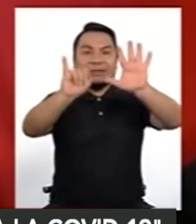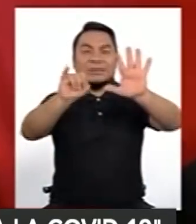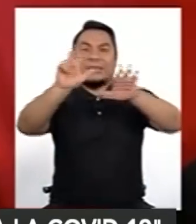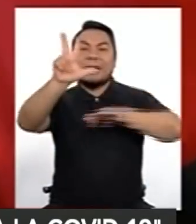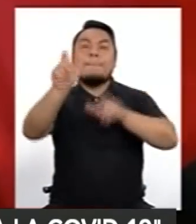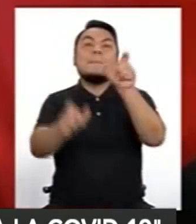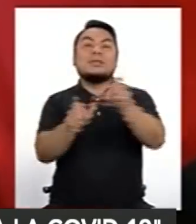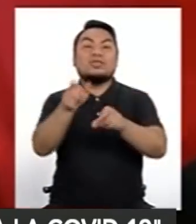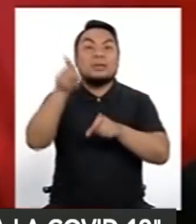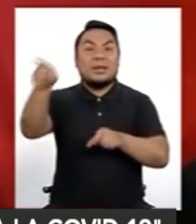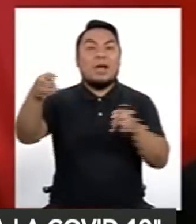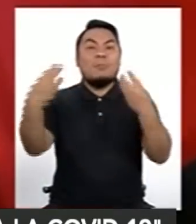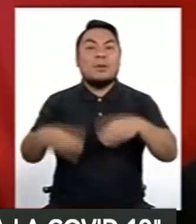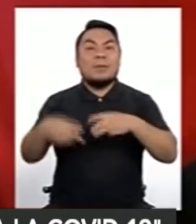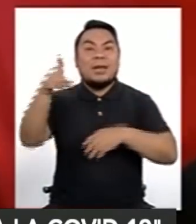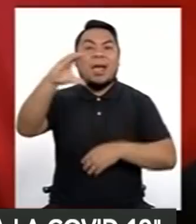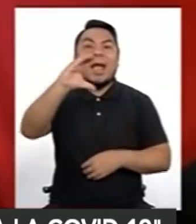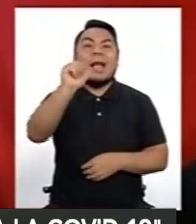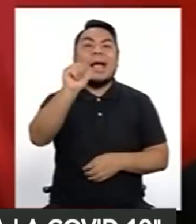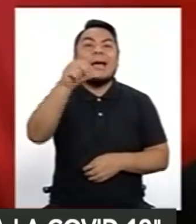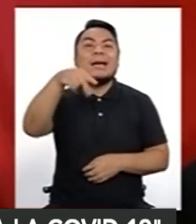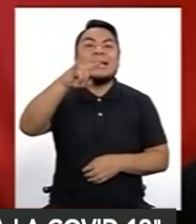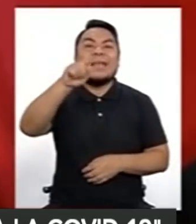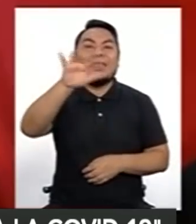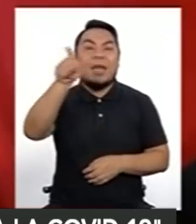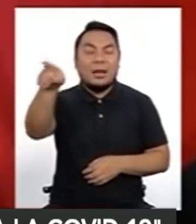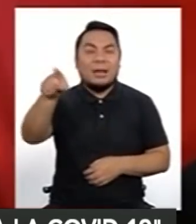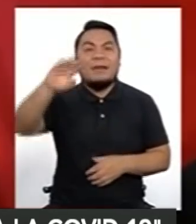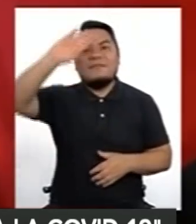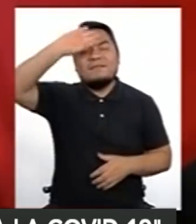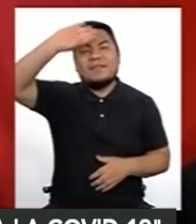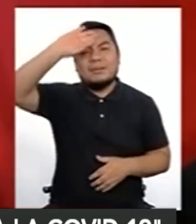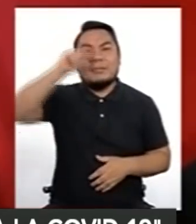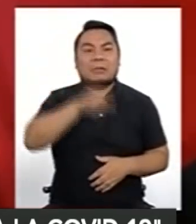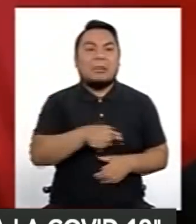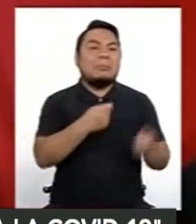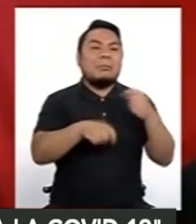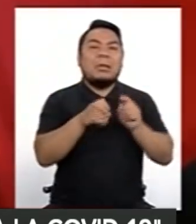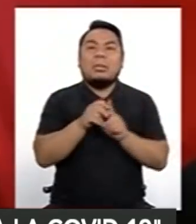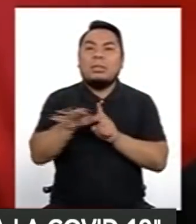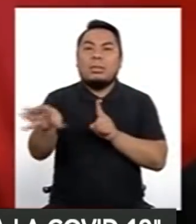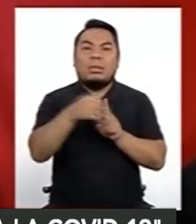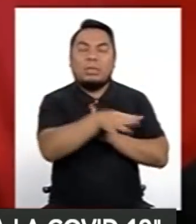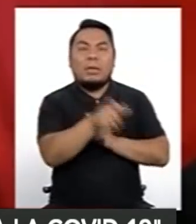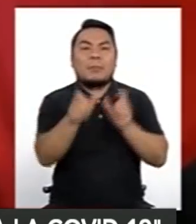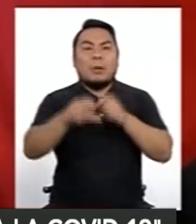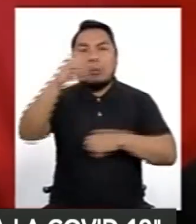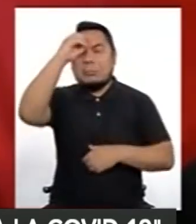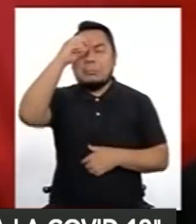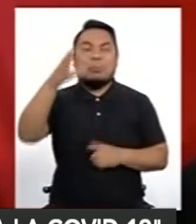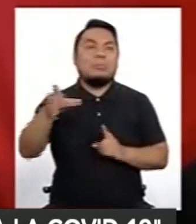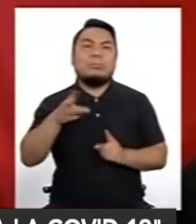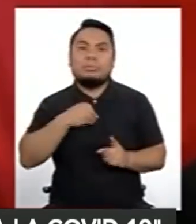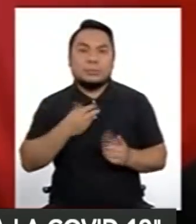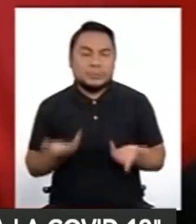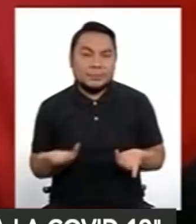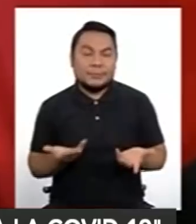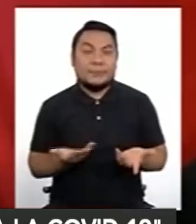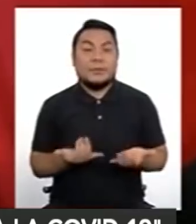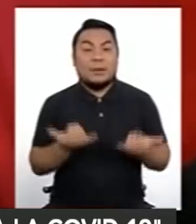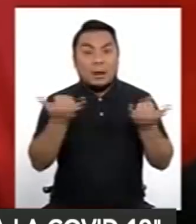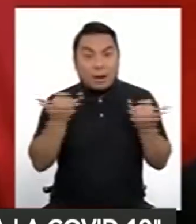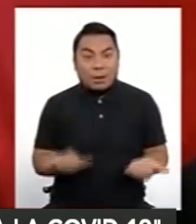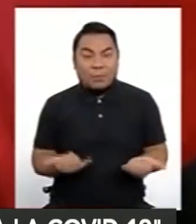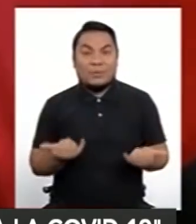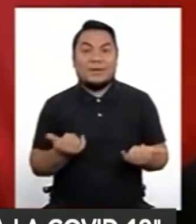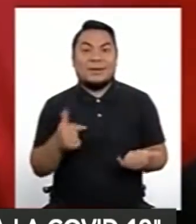personas, comerciantes de Caquetá positivos, estaban contagiando y nadie sabía. Entonces, hoy mismo hay